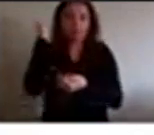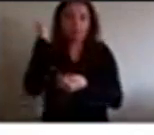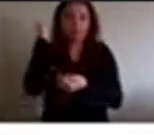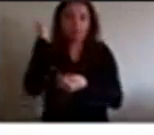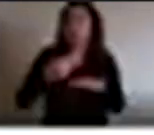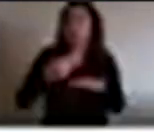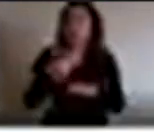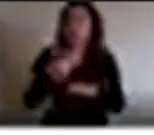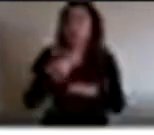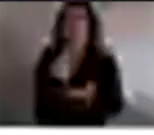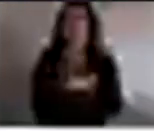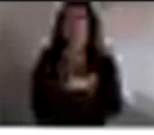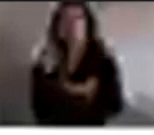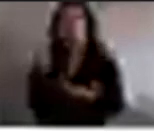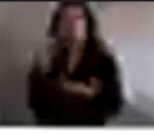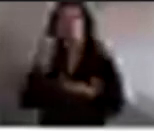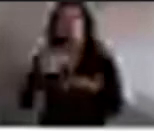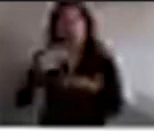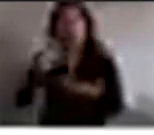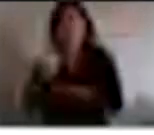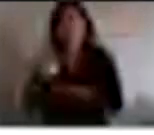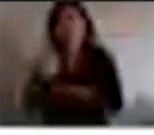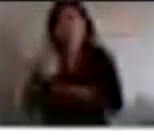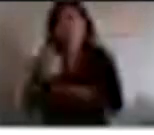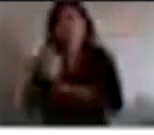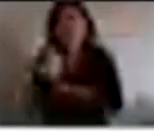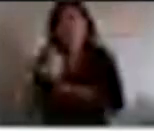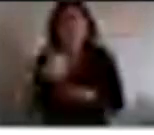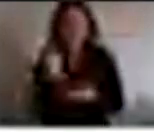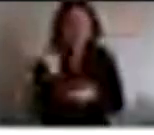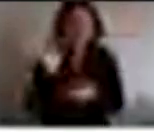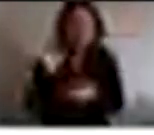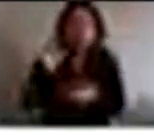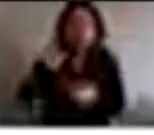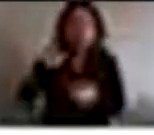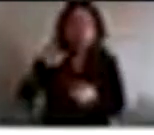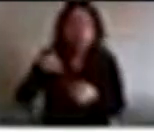y 2014. Fernando, ¿estás por ahí? Bienvenido.